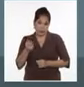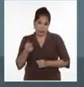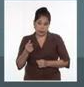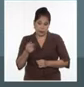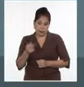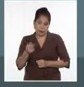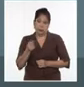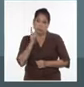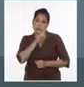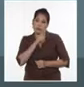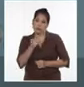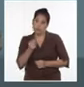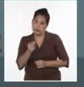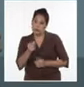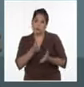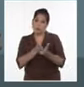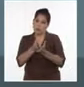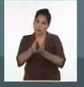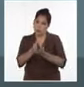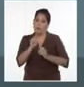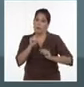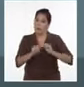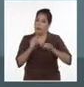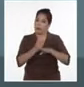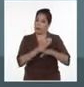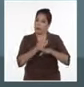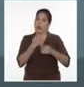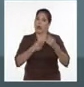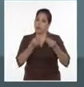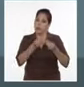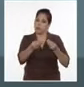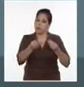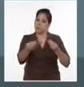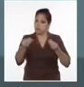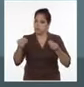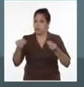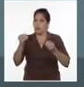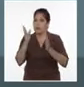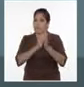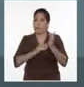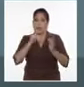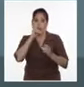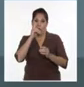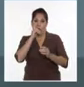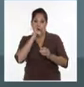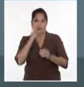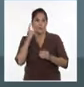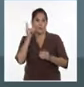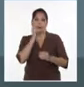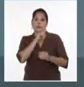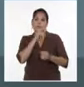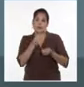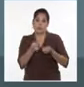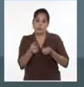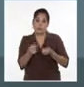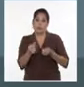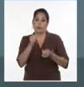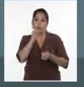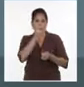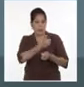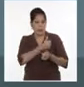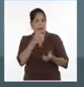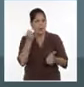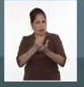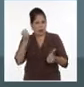hay continuidad en las entregas, se está recuperando el atraso que arrastramos del mes de noviembre, está garantizado el mes de diciembre, y además tenemos